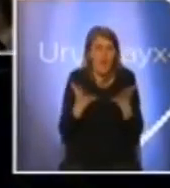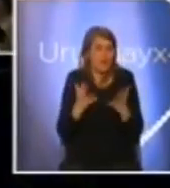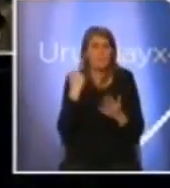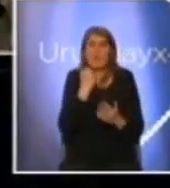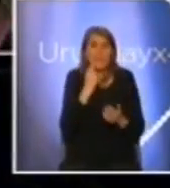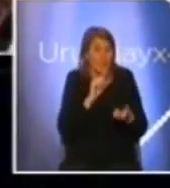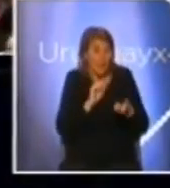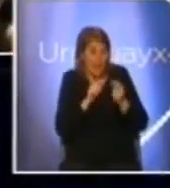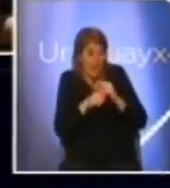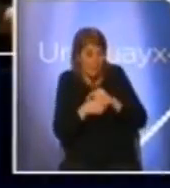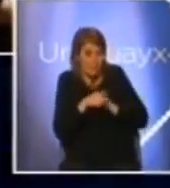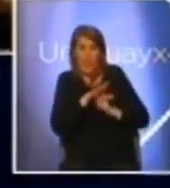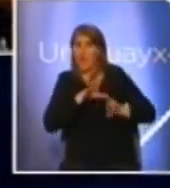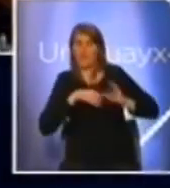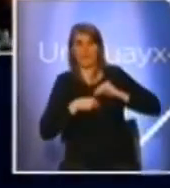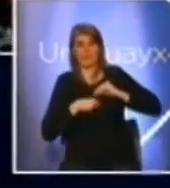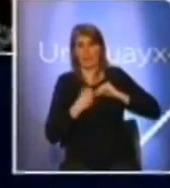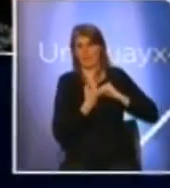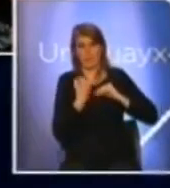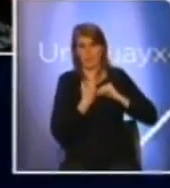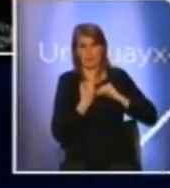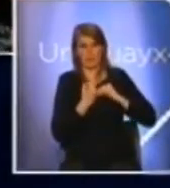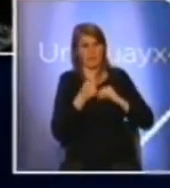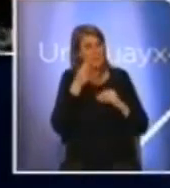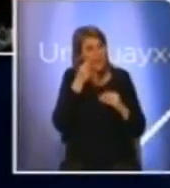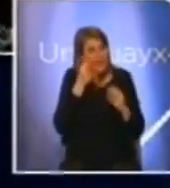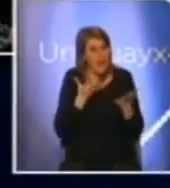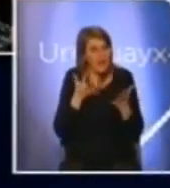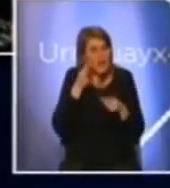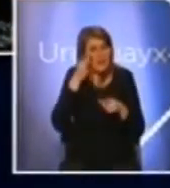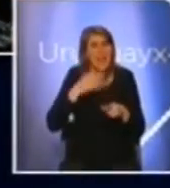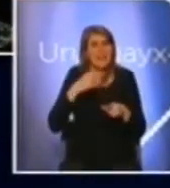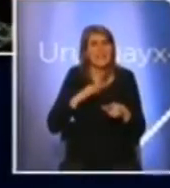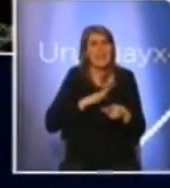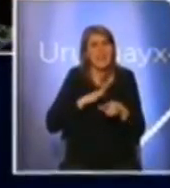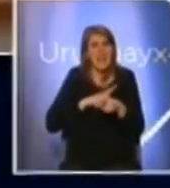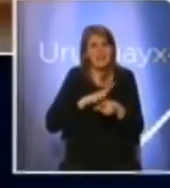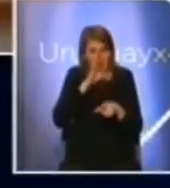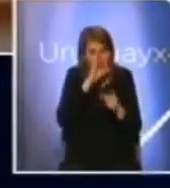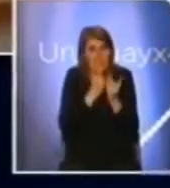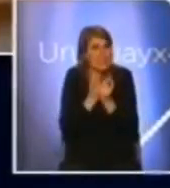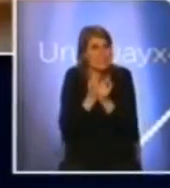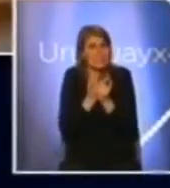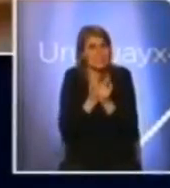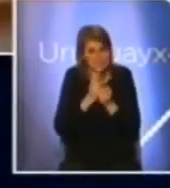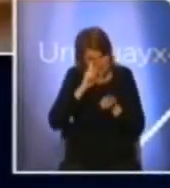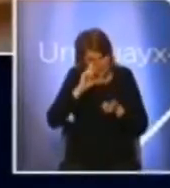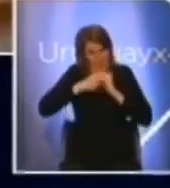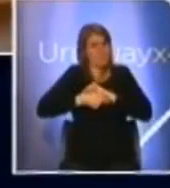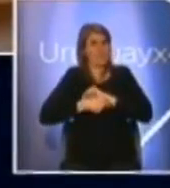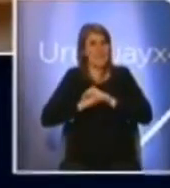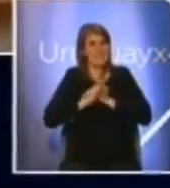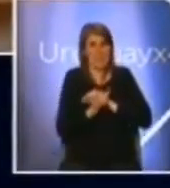a los cambios, tener una buena lectura de la realidad, aprender rápidamente de la realidad y reaccionar adaptándose